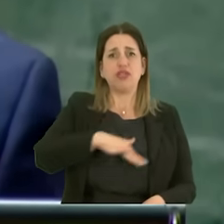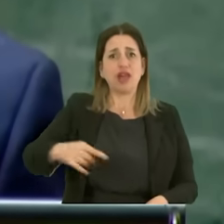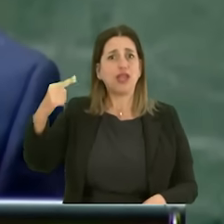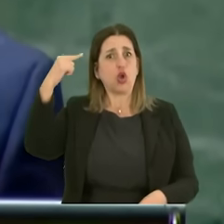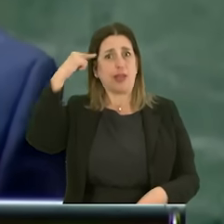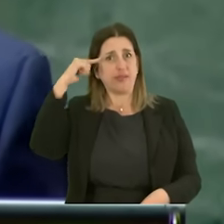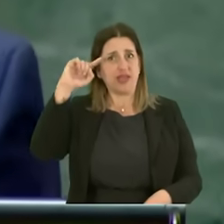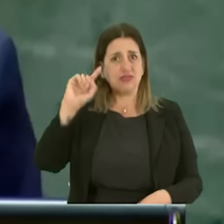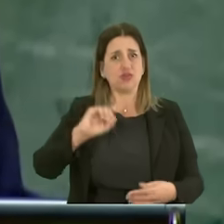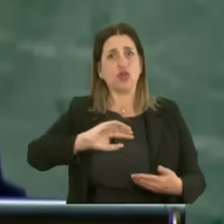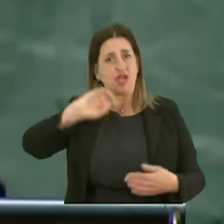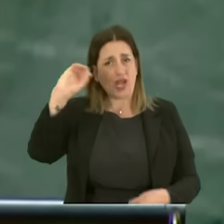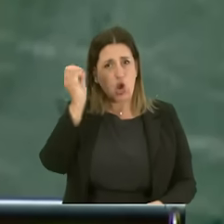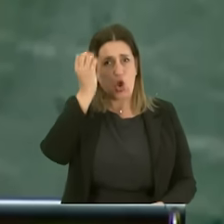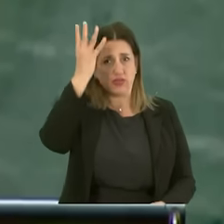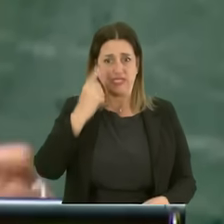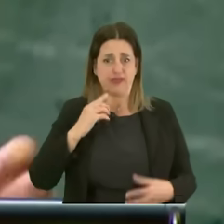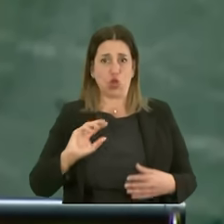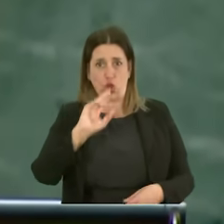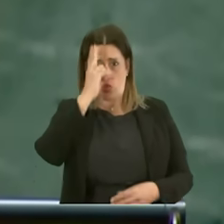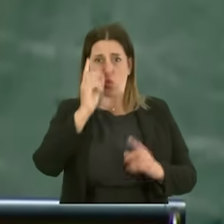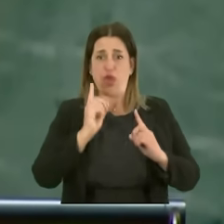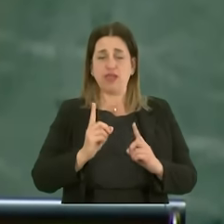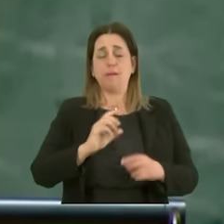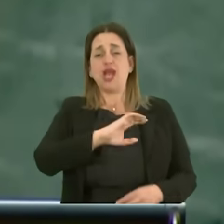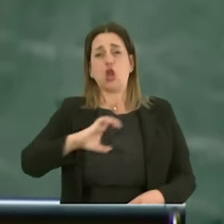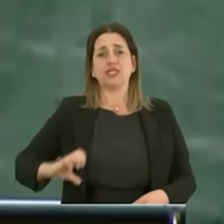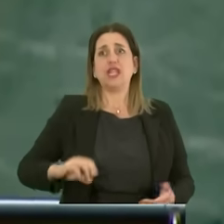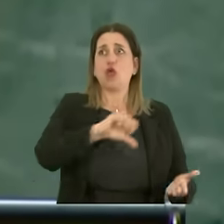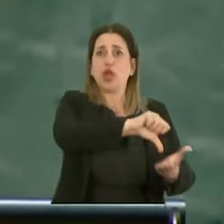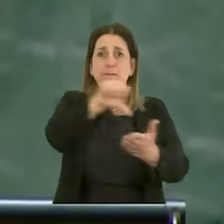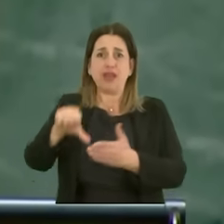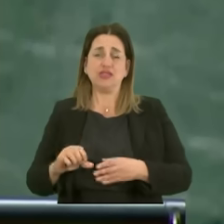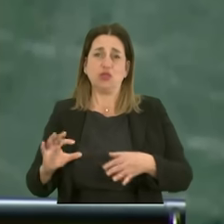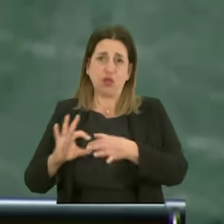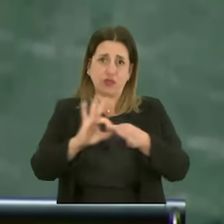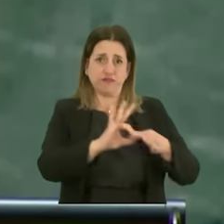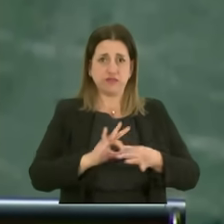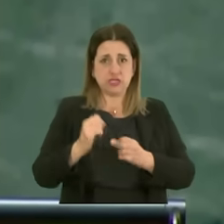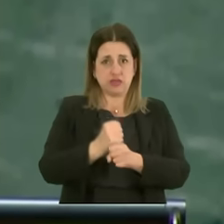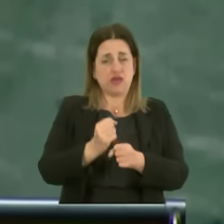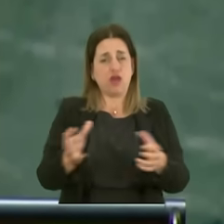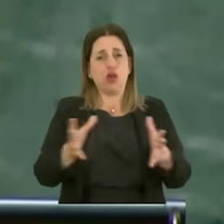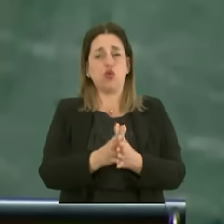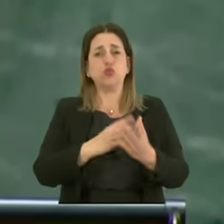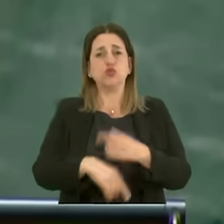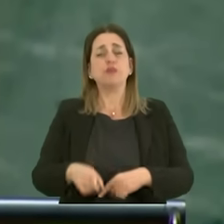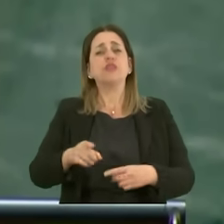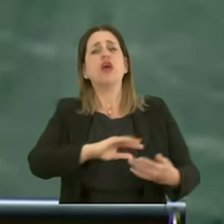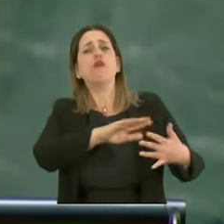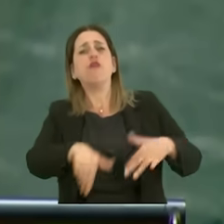interna nuestro país y la de los estados Cuando se relacionan entre sí este concepto es